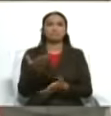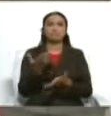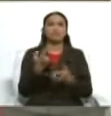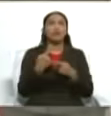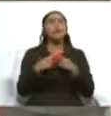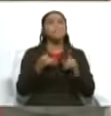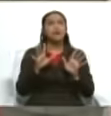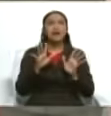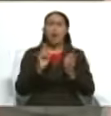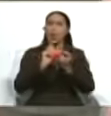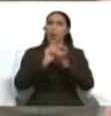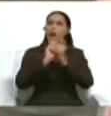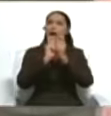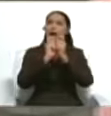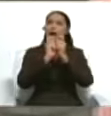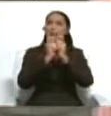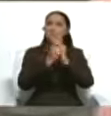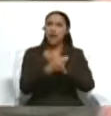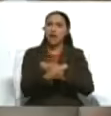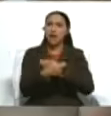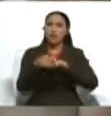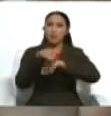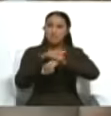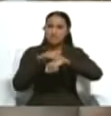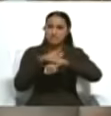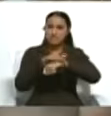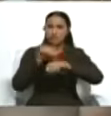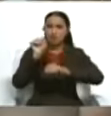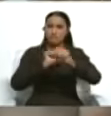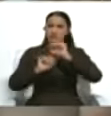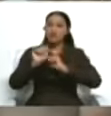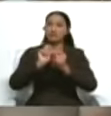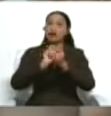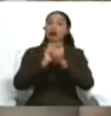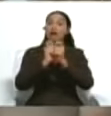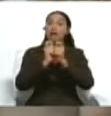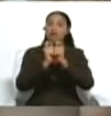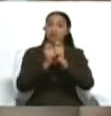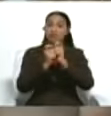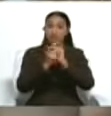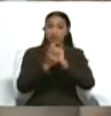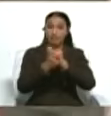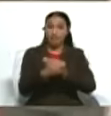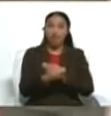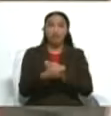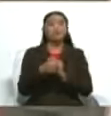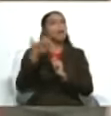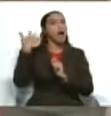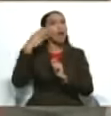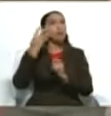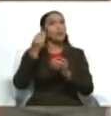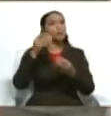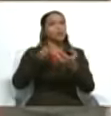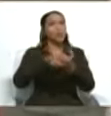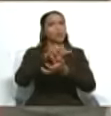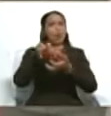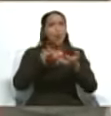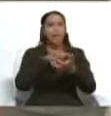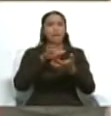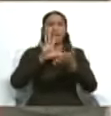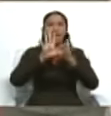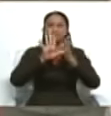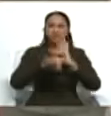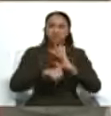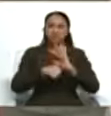Fuerza Armada ya no es la misma. Aquellos escandalosos casos de corrupción, muchísimos casos, de